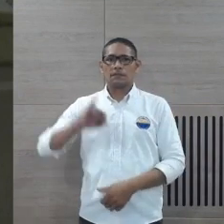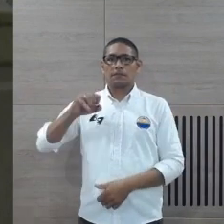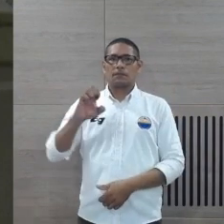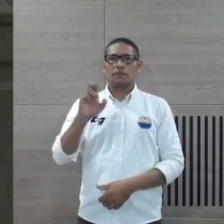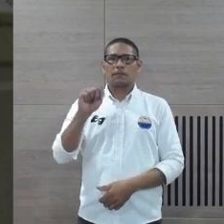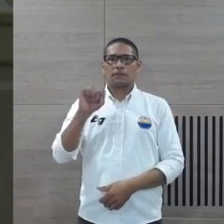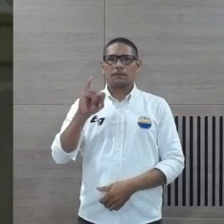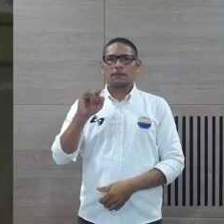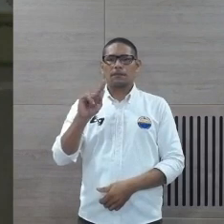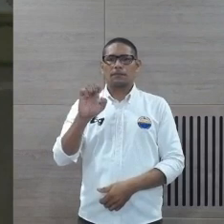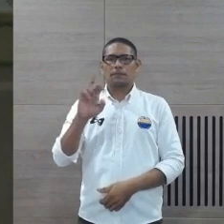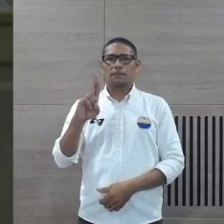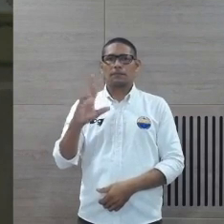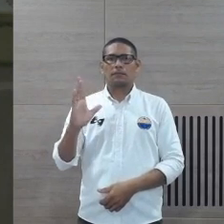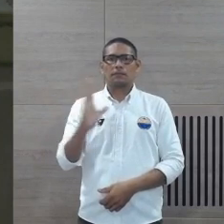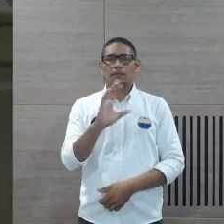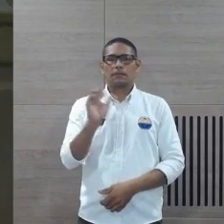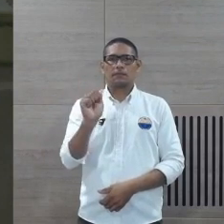Hernández.